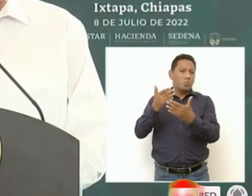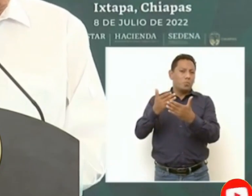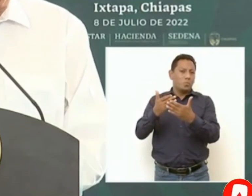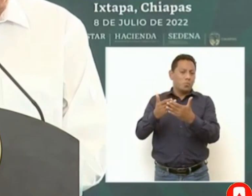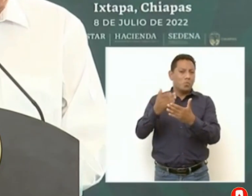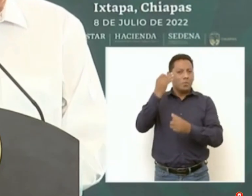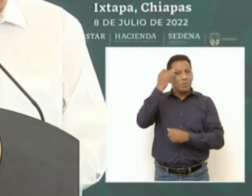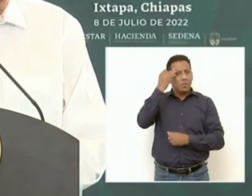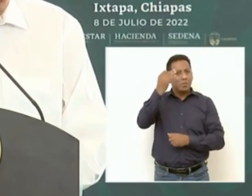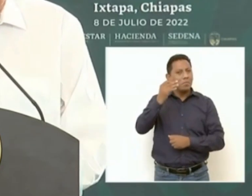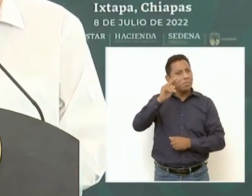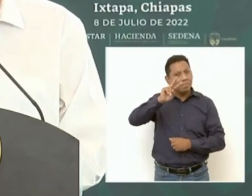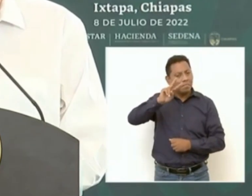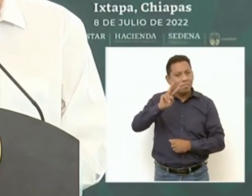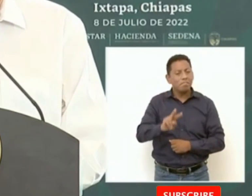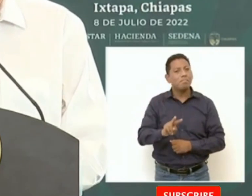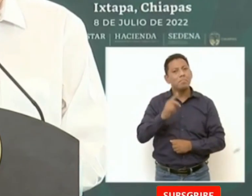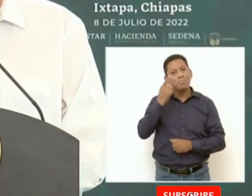el lograr